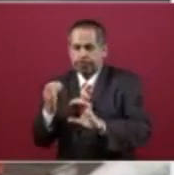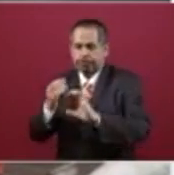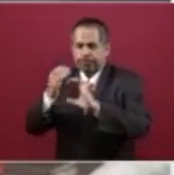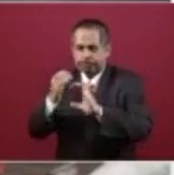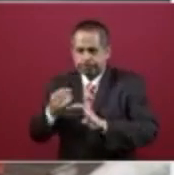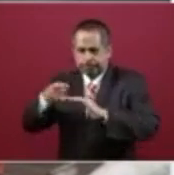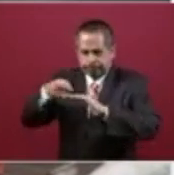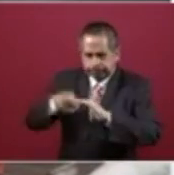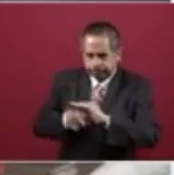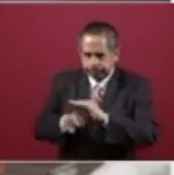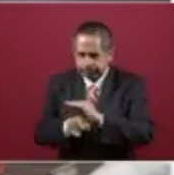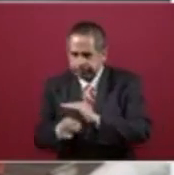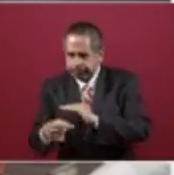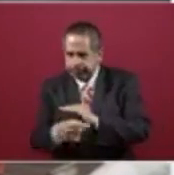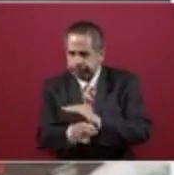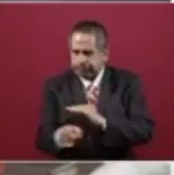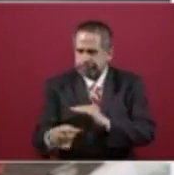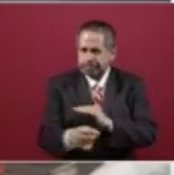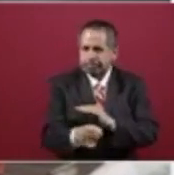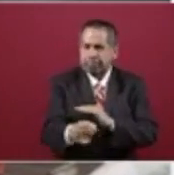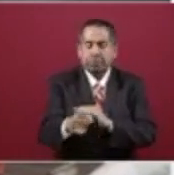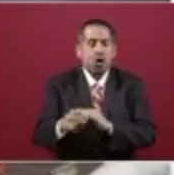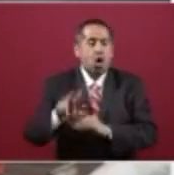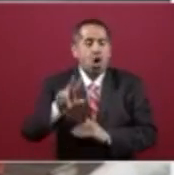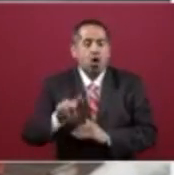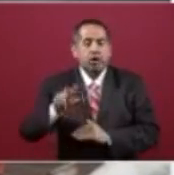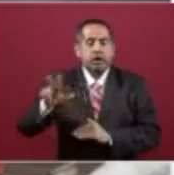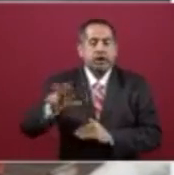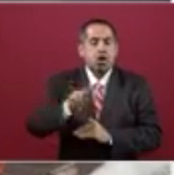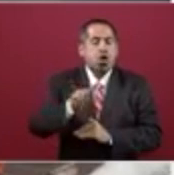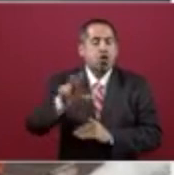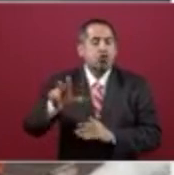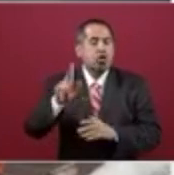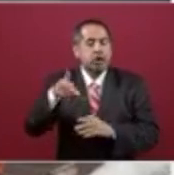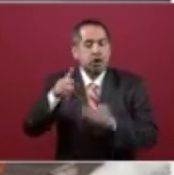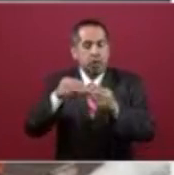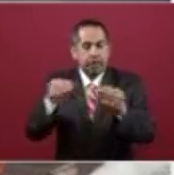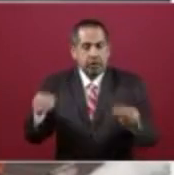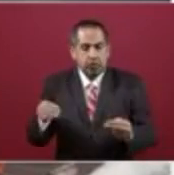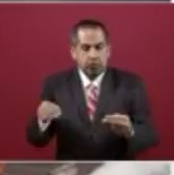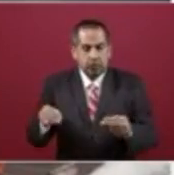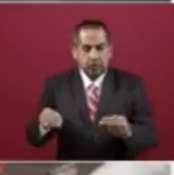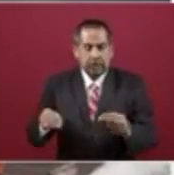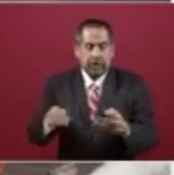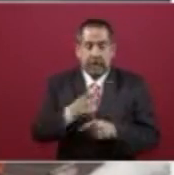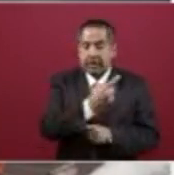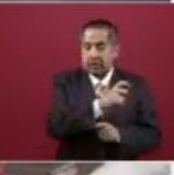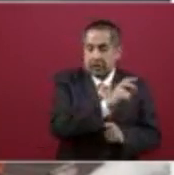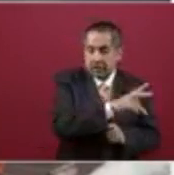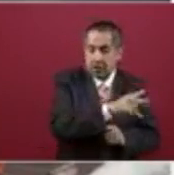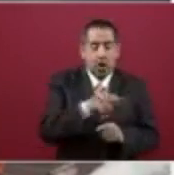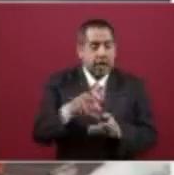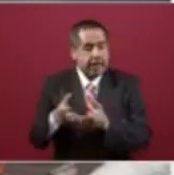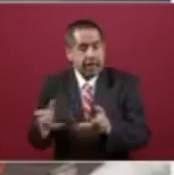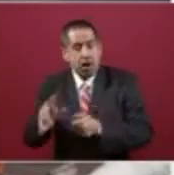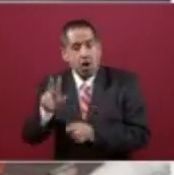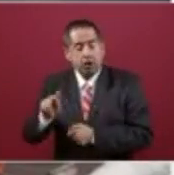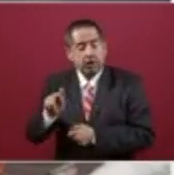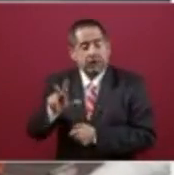de 88 kilómetros. En el mar son 175 kilómetros de ductos, en tierra son 88.